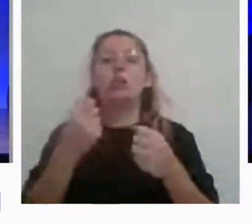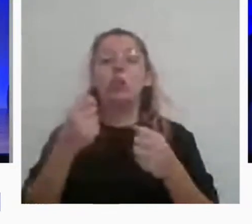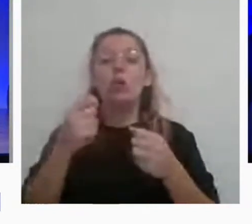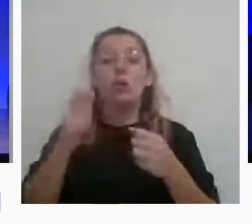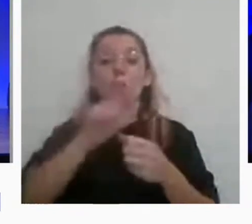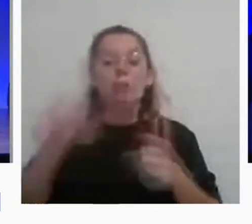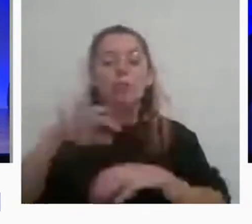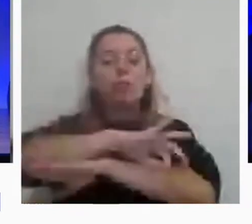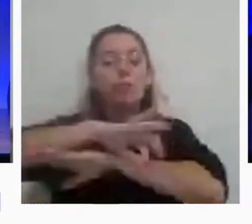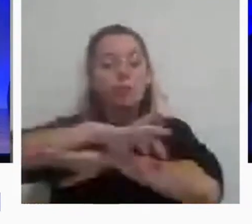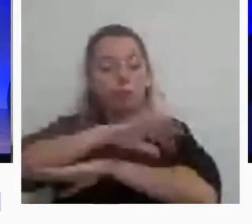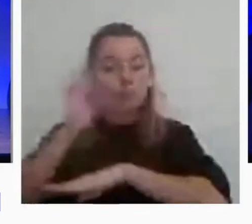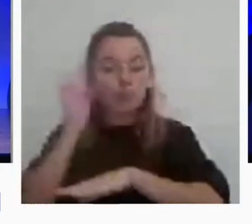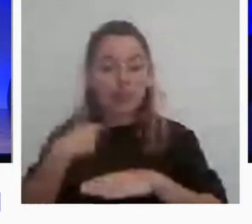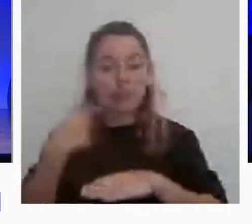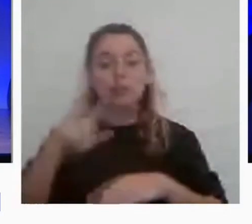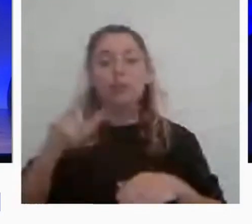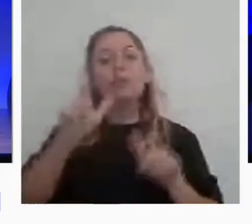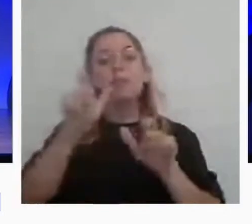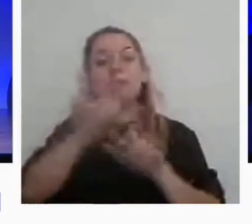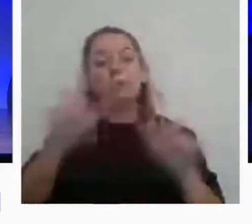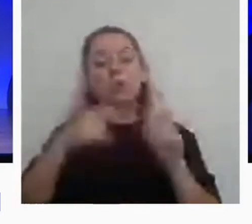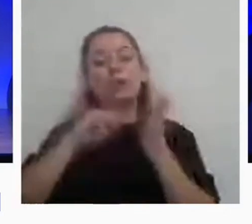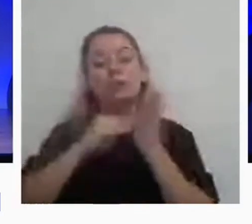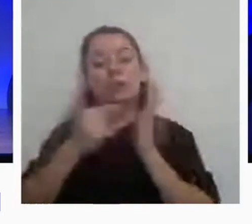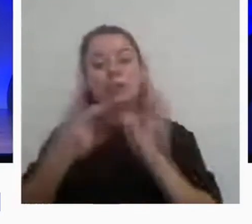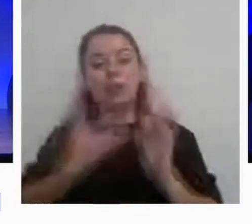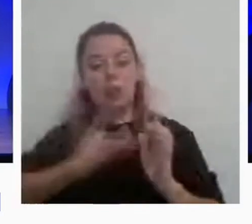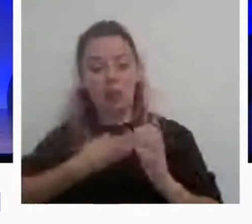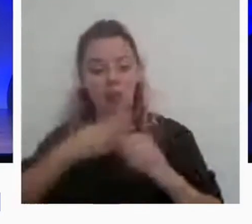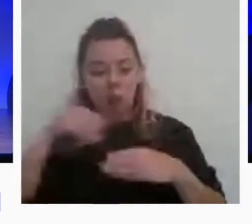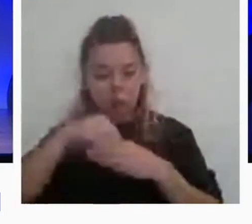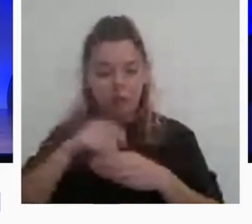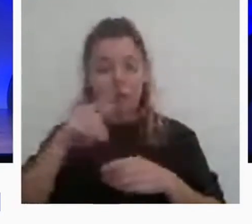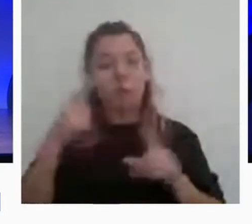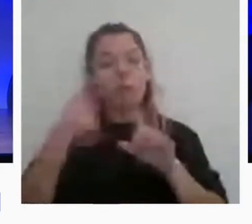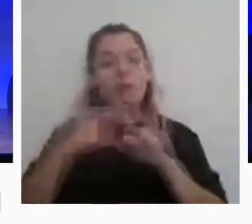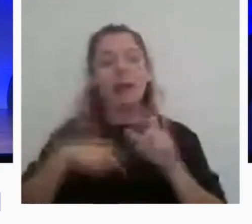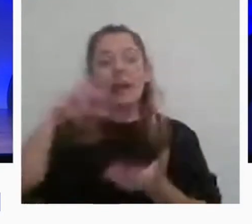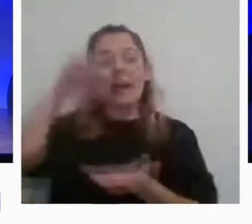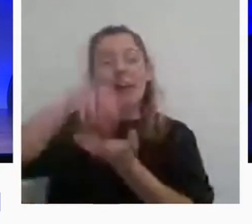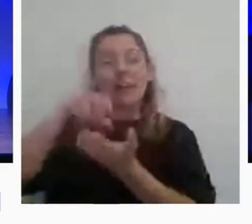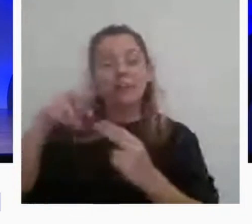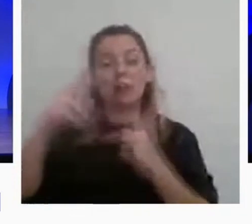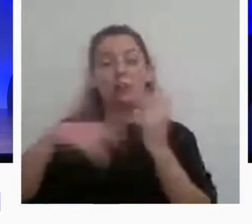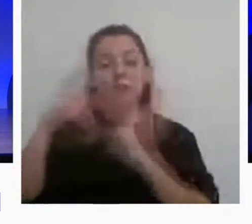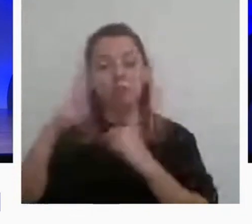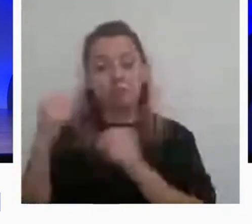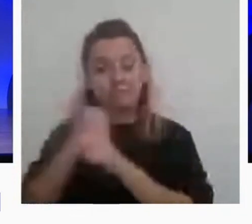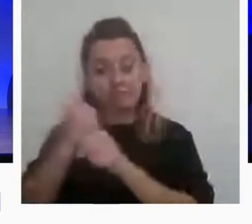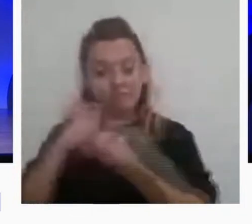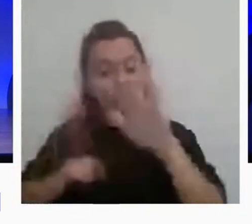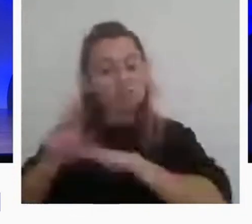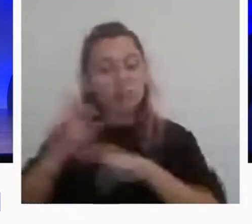con la universidad, en desarrollar el espacio adyacente al edificio y entre ellos y ellas decidieron para qué utilizar los